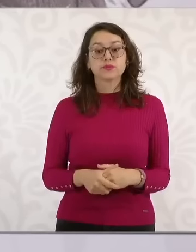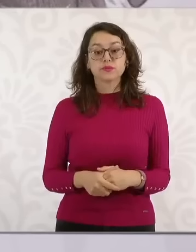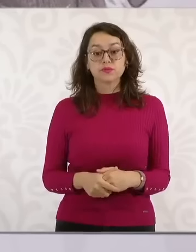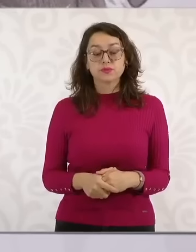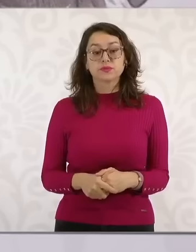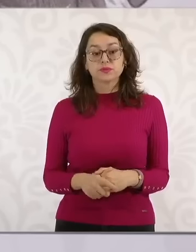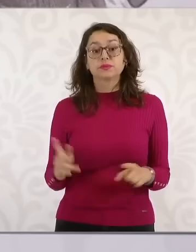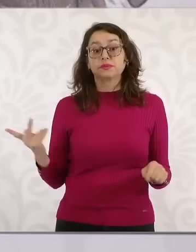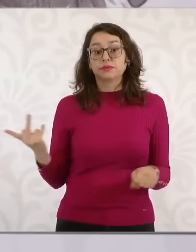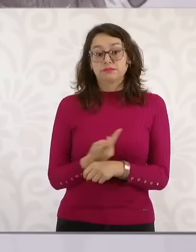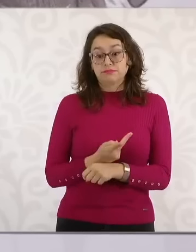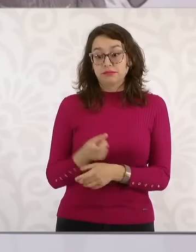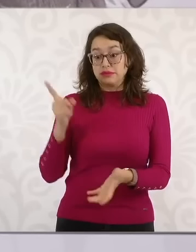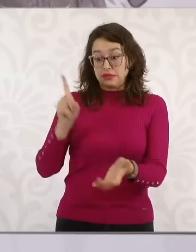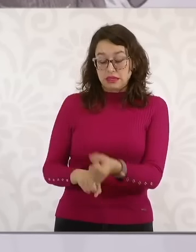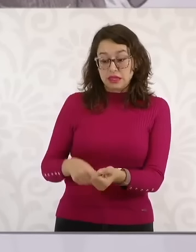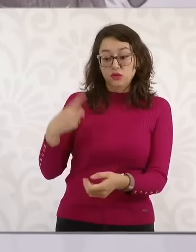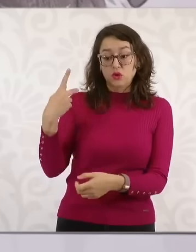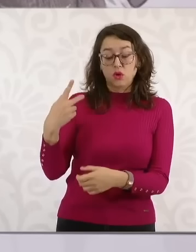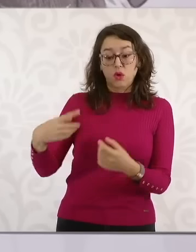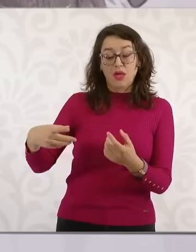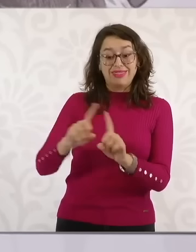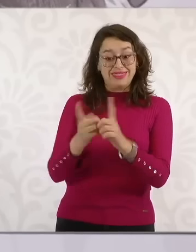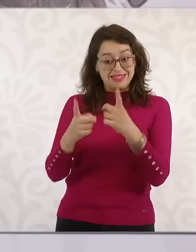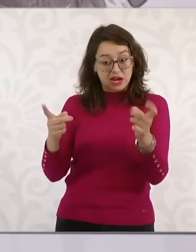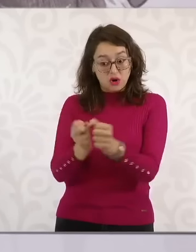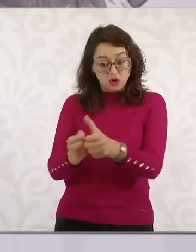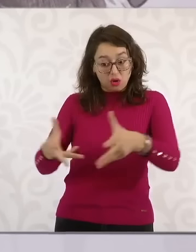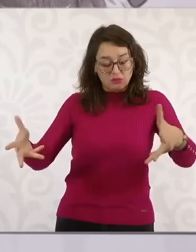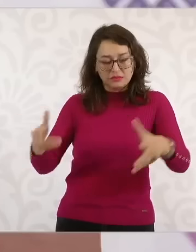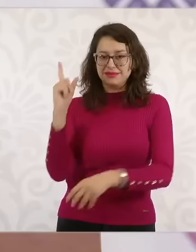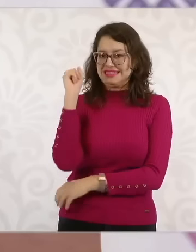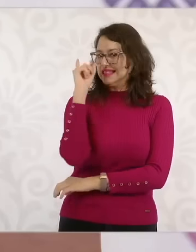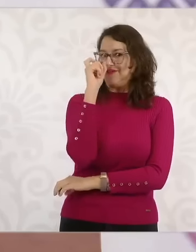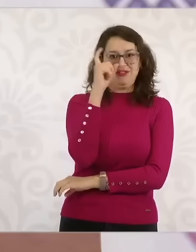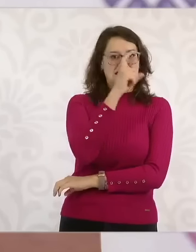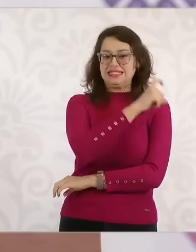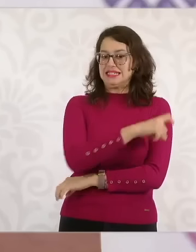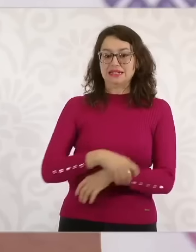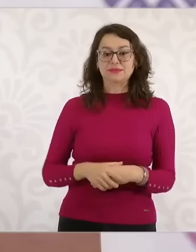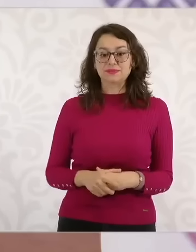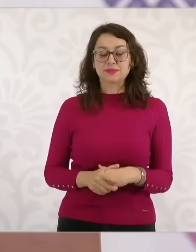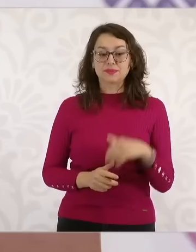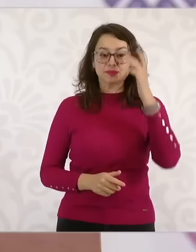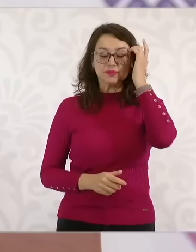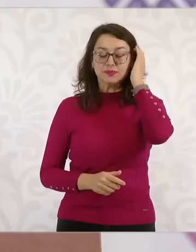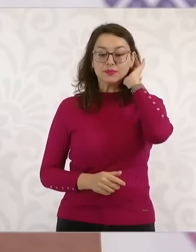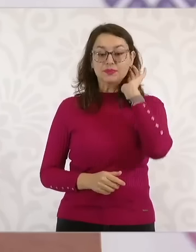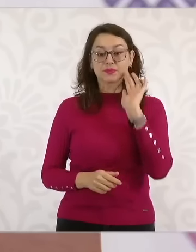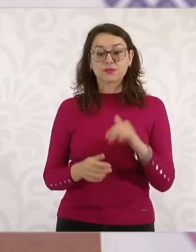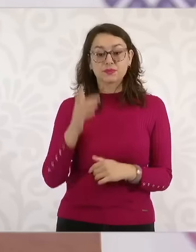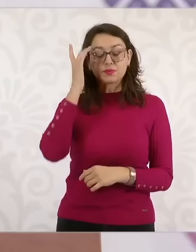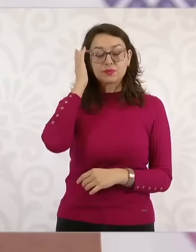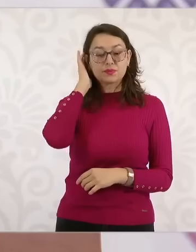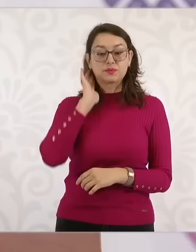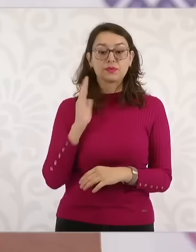Entonces las condiciones de desarrollo de un país pues son muy difíciles. México fue el único país en su momento que se